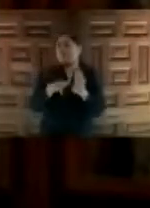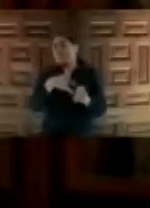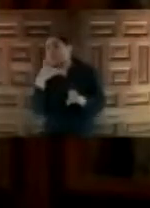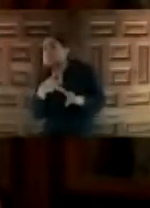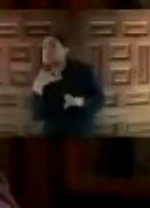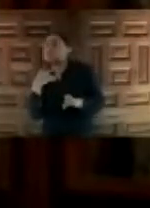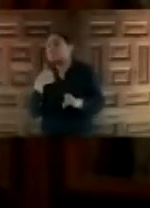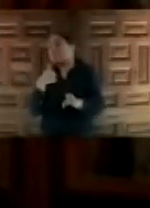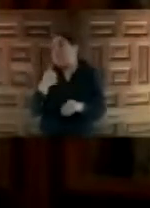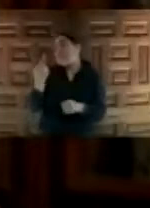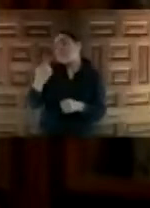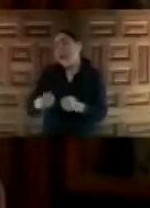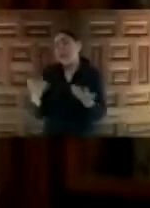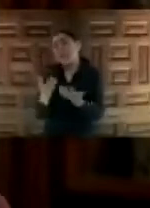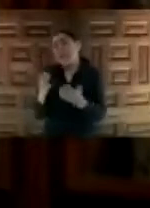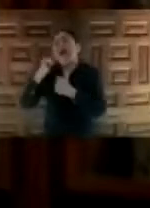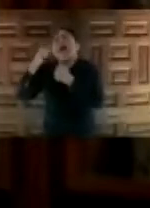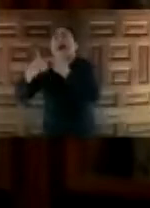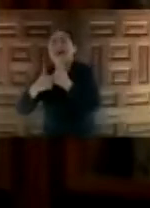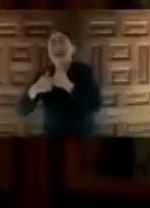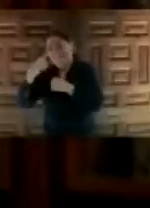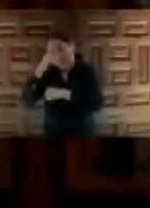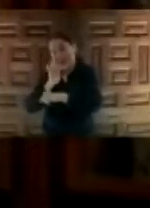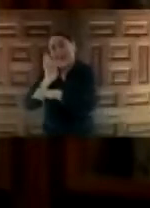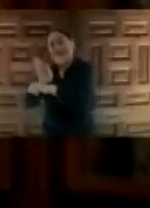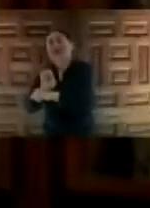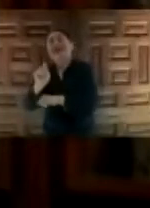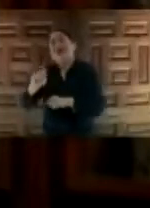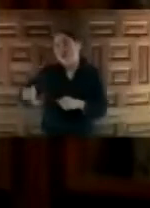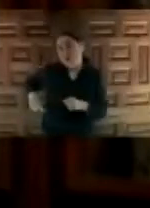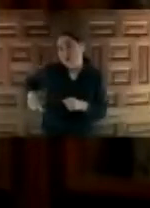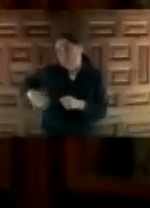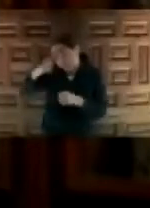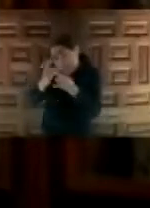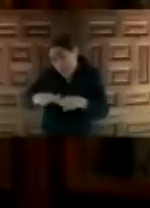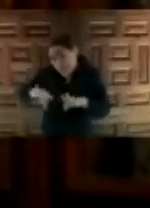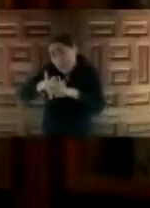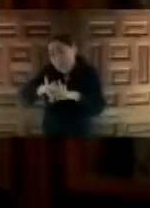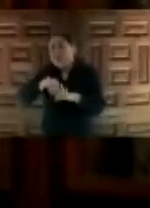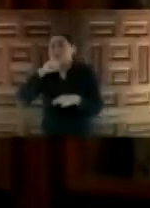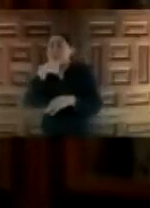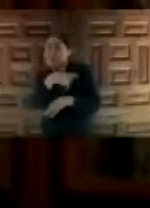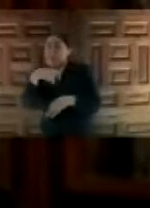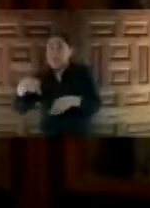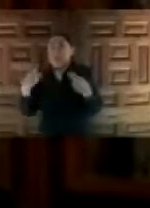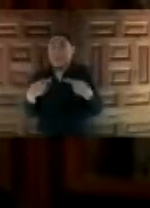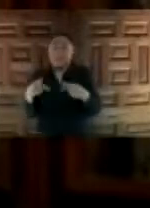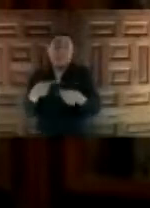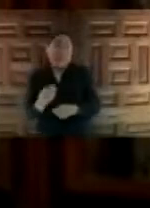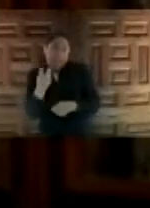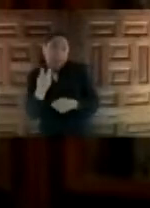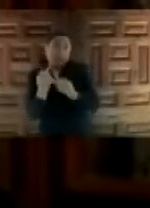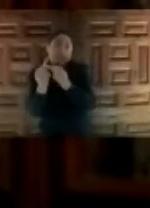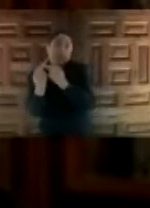un bien o un objetivo público que se considera importante por la sociedad o por grupos de la sociedad. Eso es un